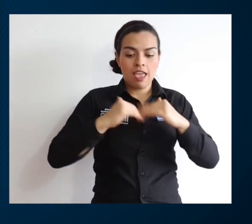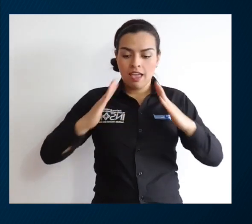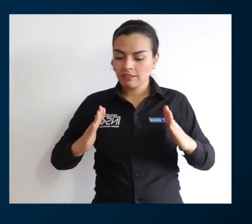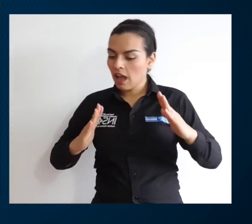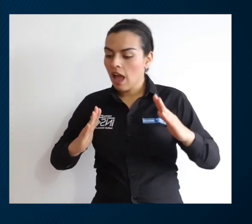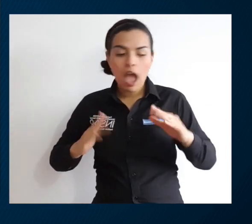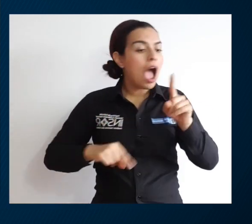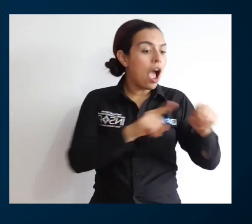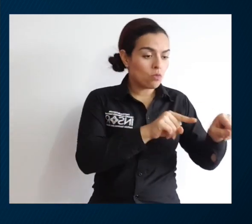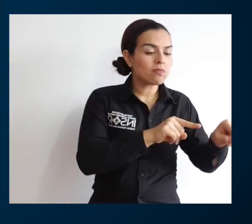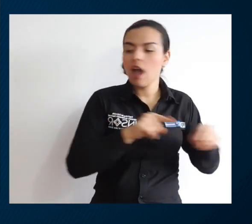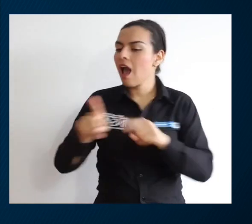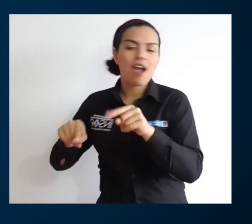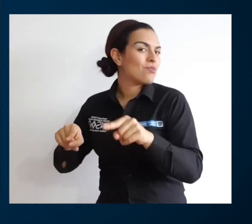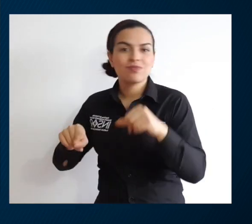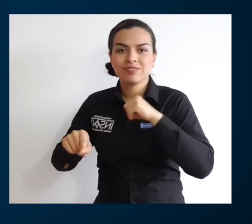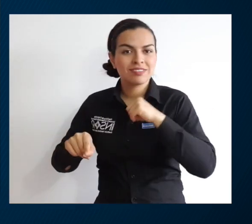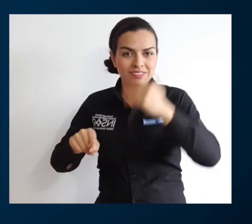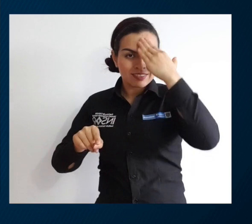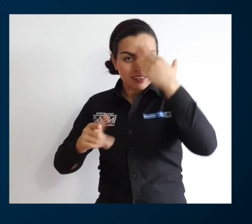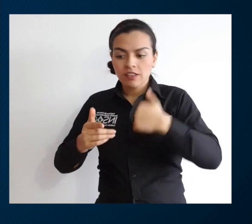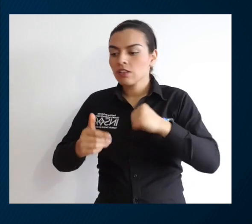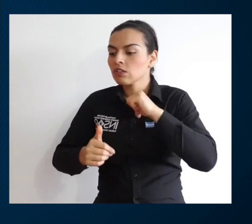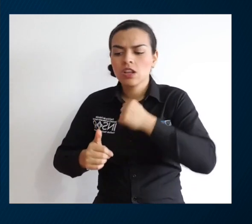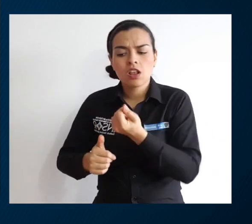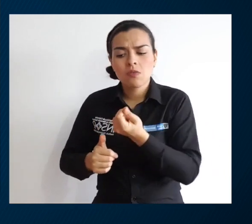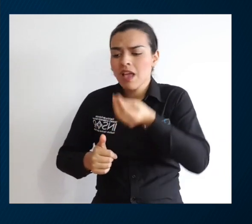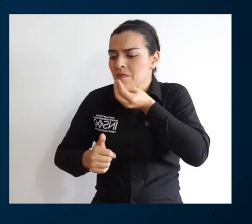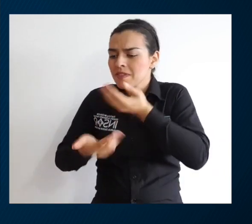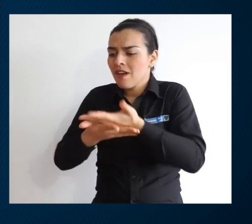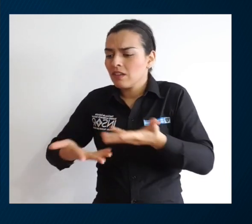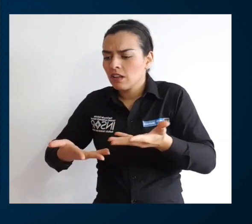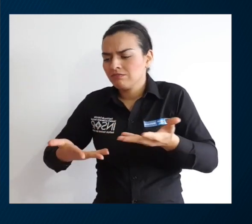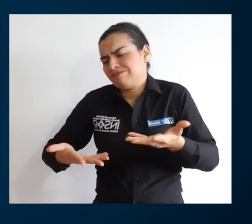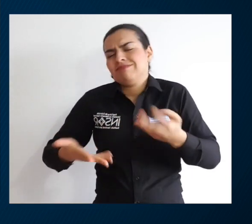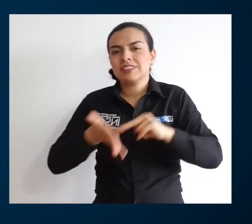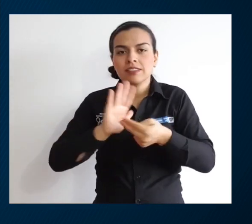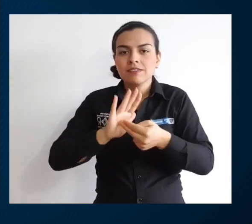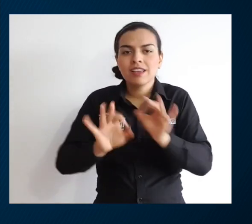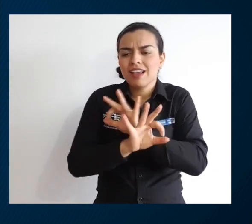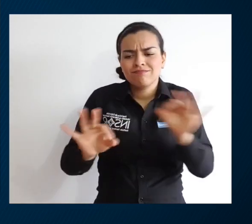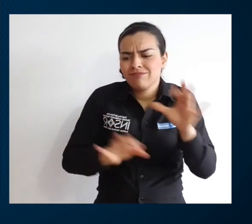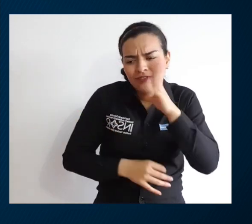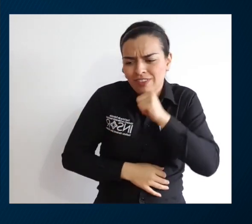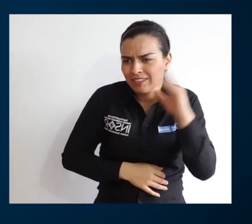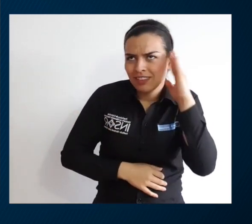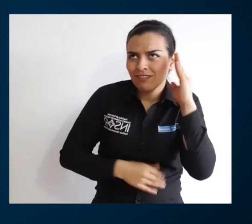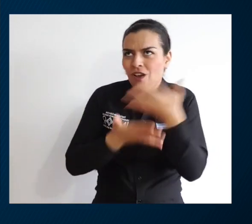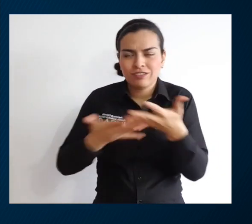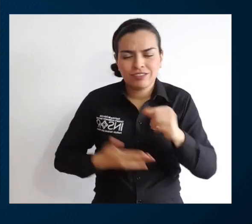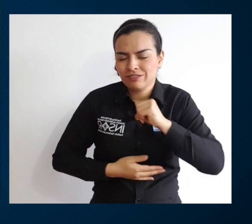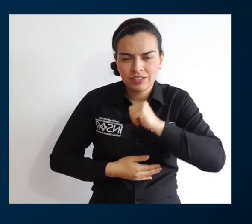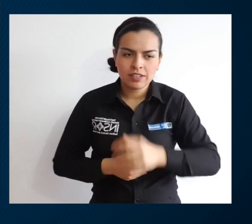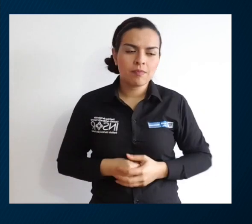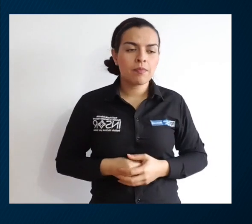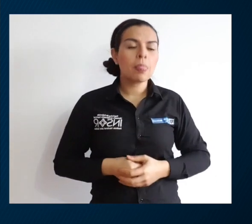pues no tenían los medios para poder desarrollarla, porque en su casa si no hay un plato de comida pues mucho menos va a haber un dispositivo inteligente que les